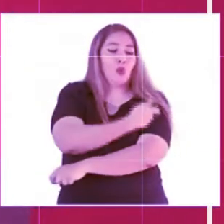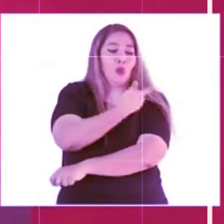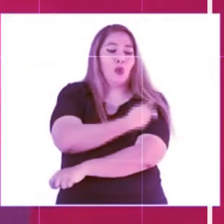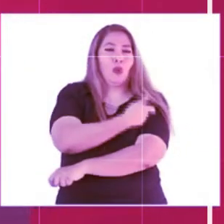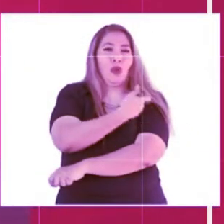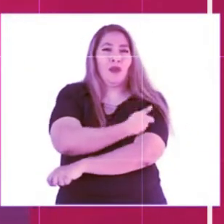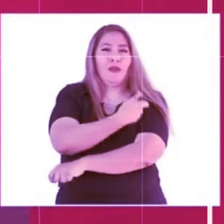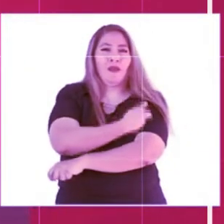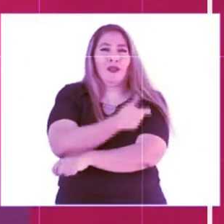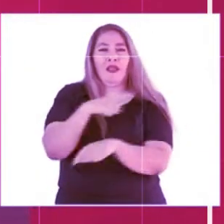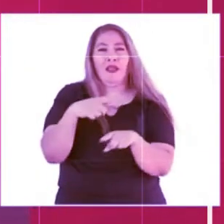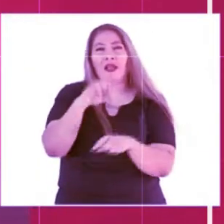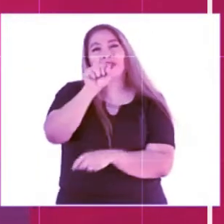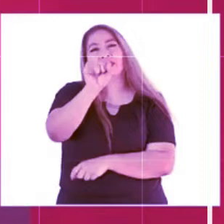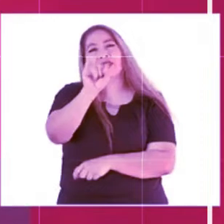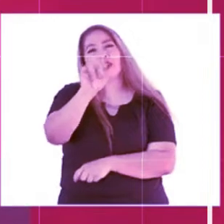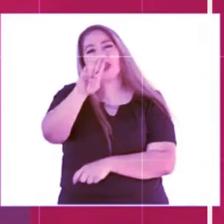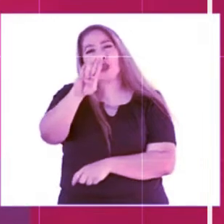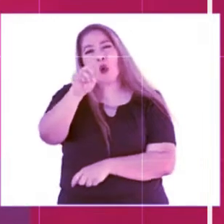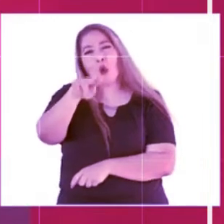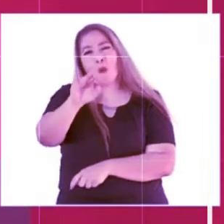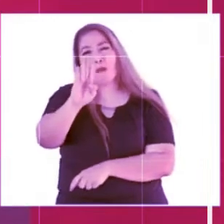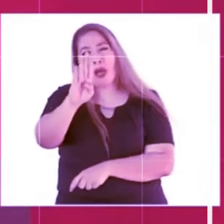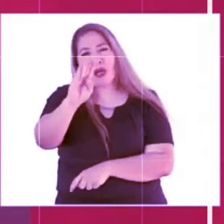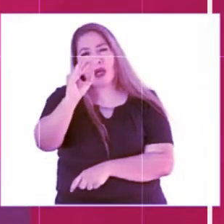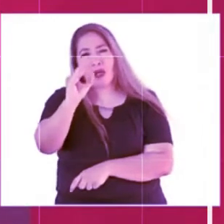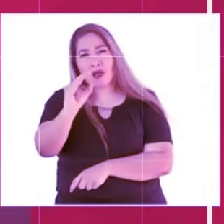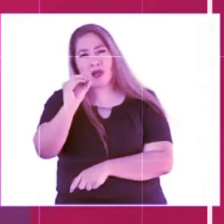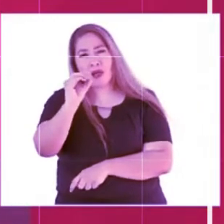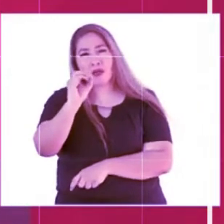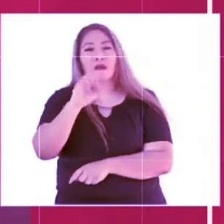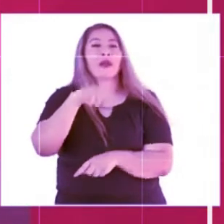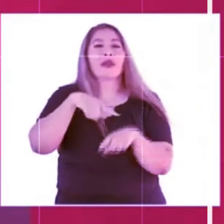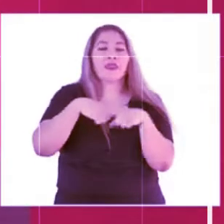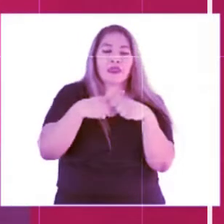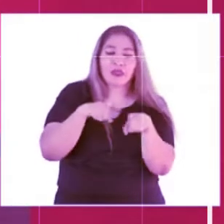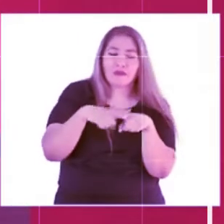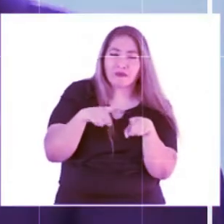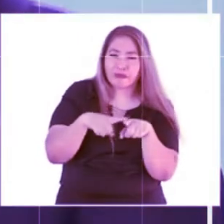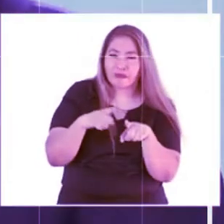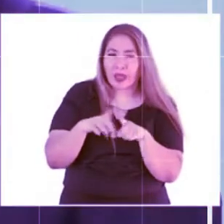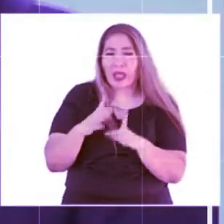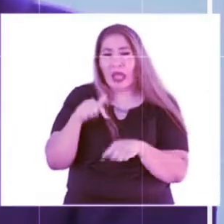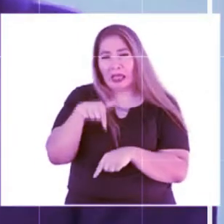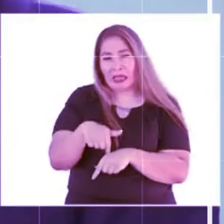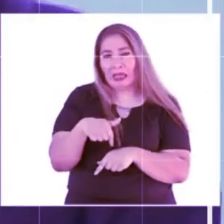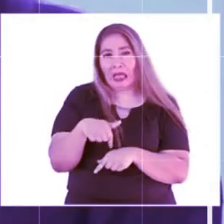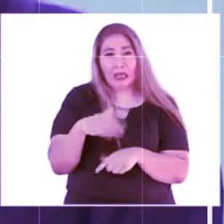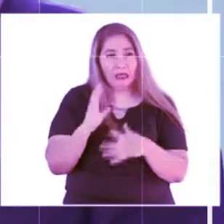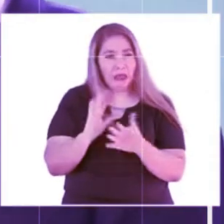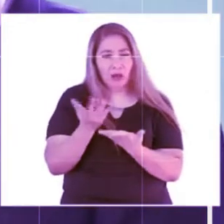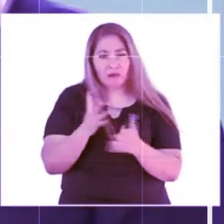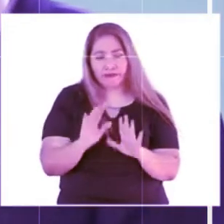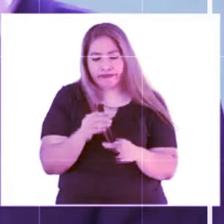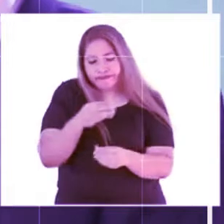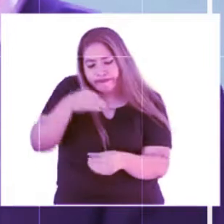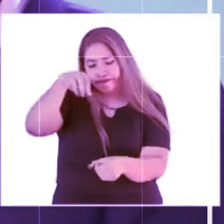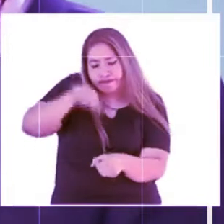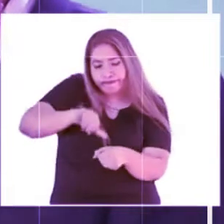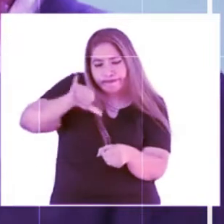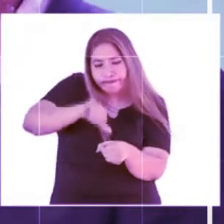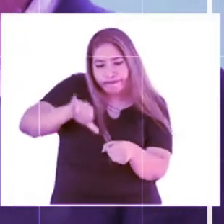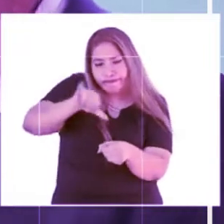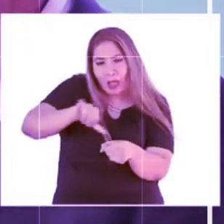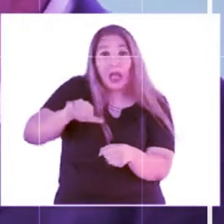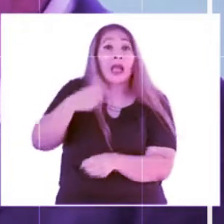de vacuna Sinovac y sustancia activa para envasar en México, como lo estamos haciendo,